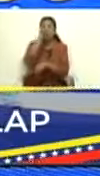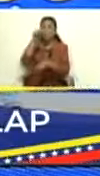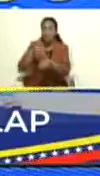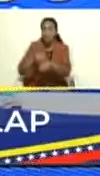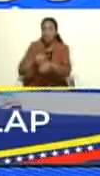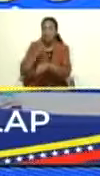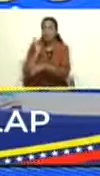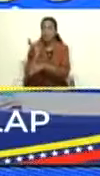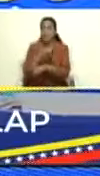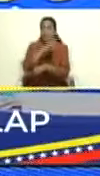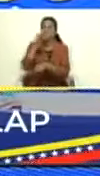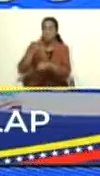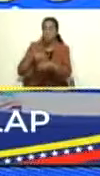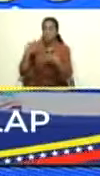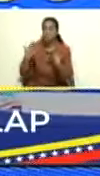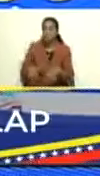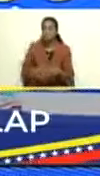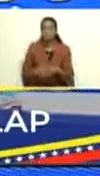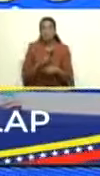Nacional.